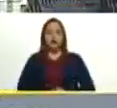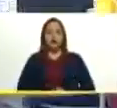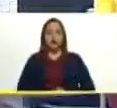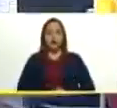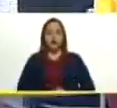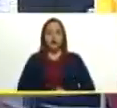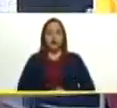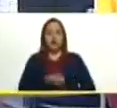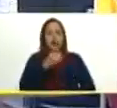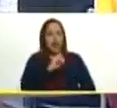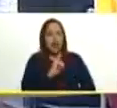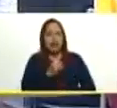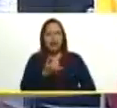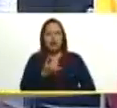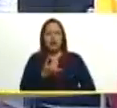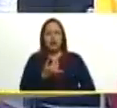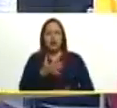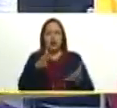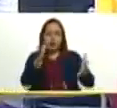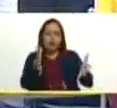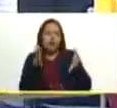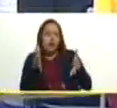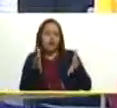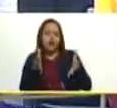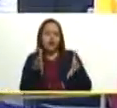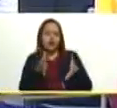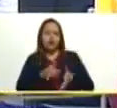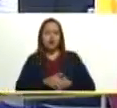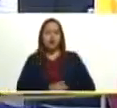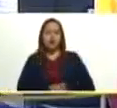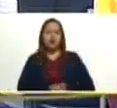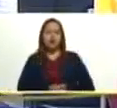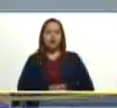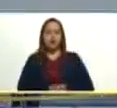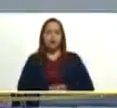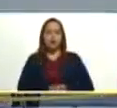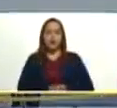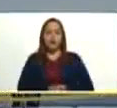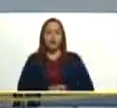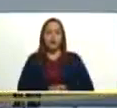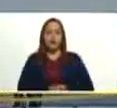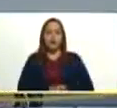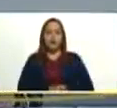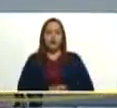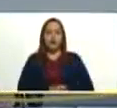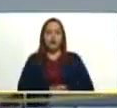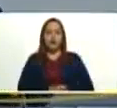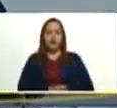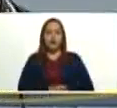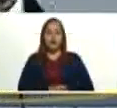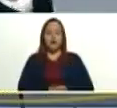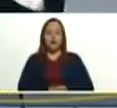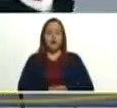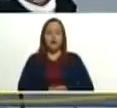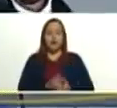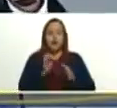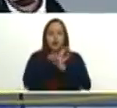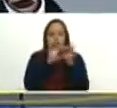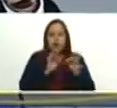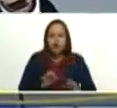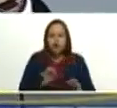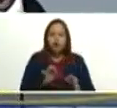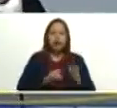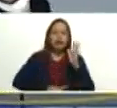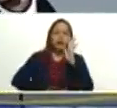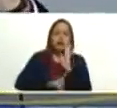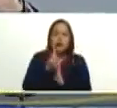en que hubo un triunfo a particular form of life and living and production, de un tipo de